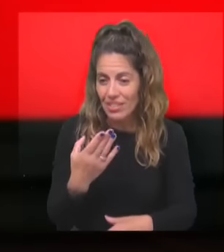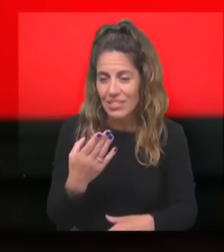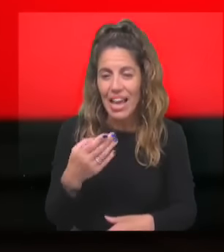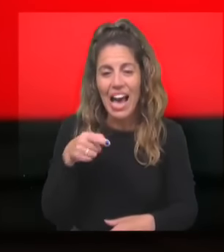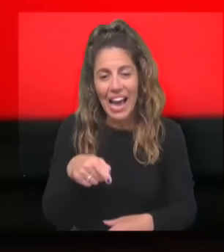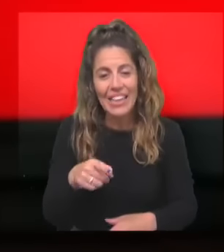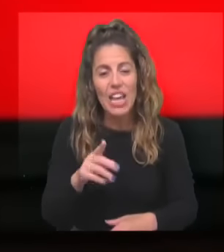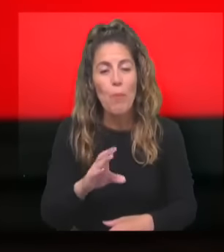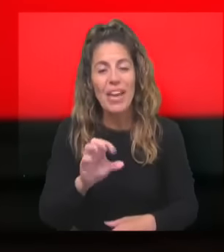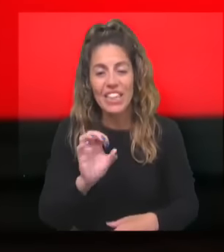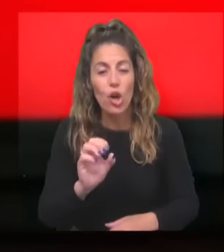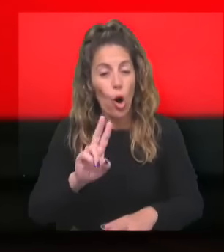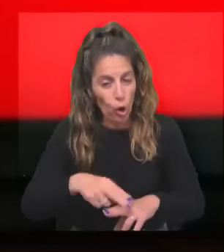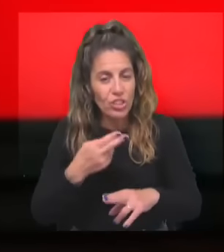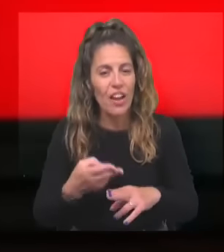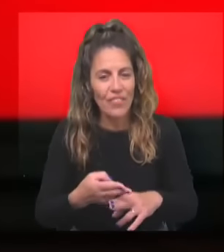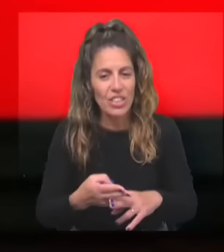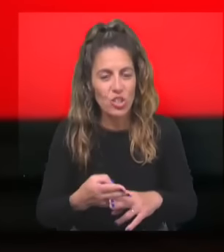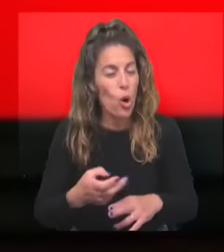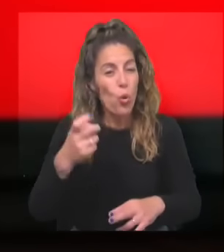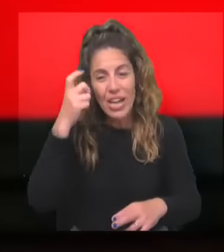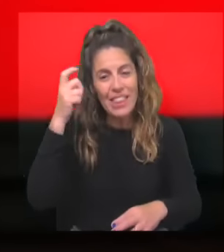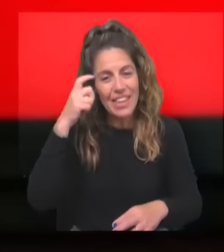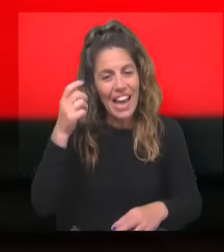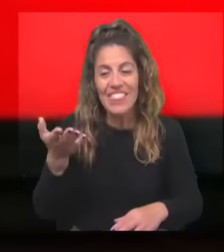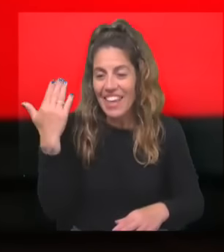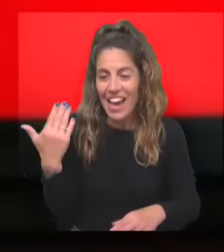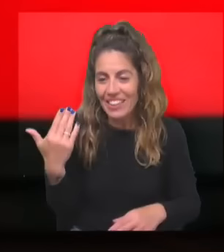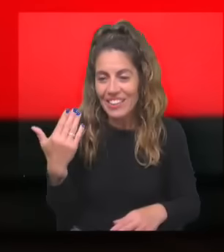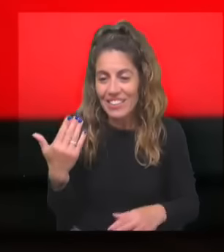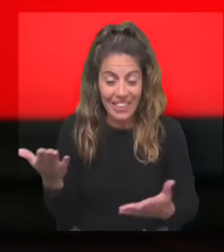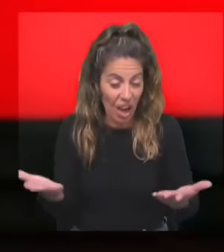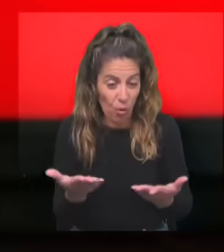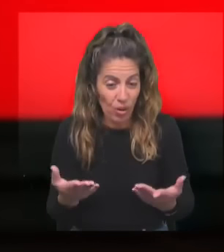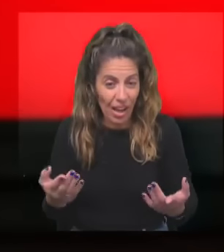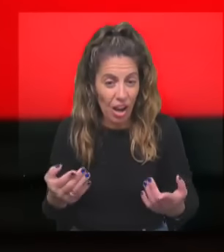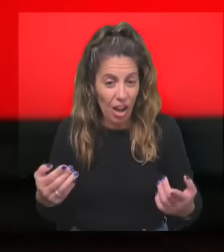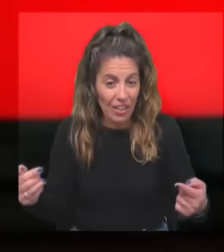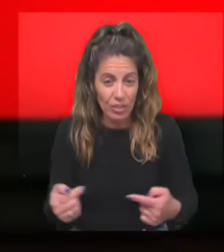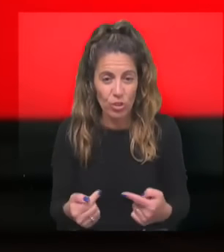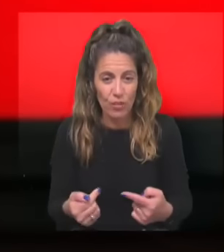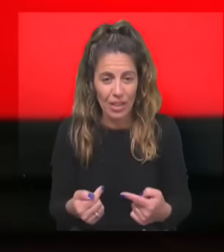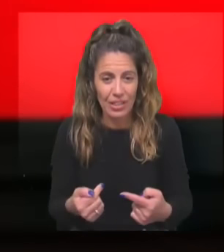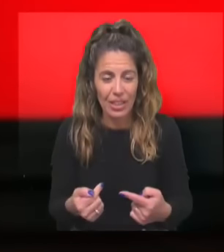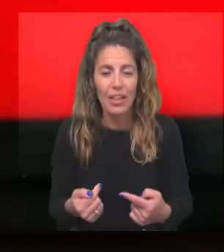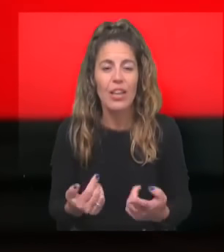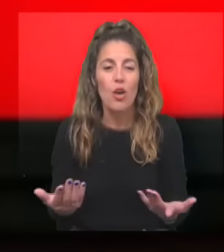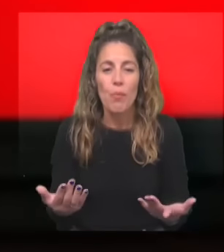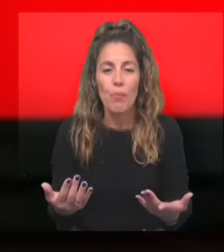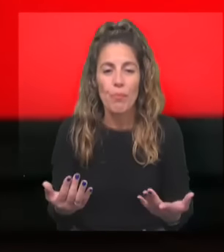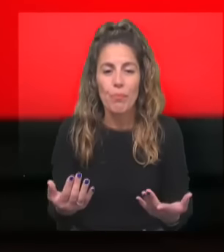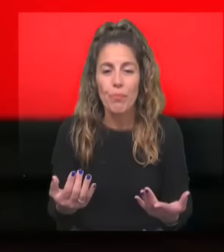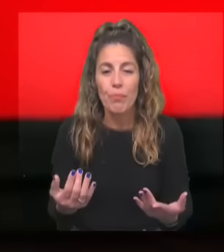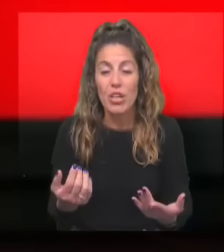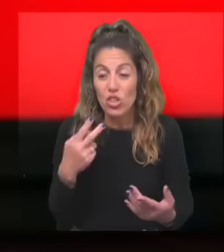un ejemplo de alguien que plantea una reflexión central, porque si lo vemos desde ese lugar, como que es una oportunidad para la humanidad el construir